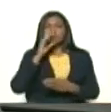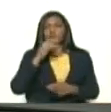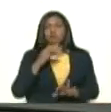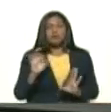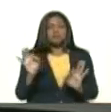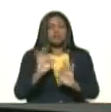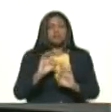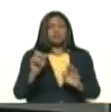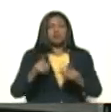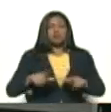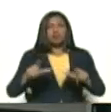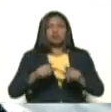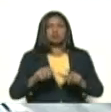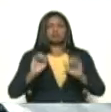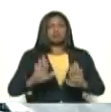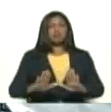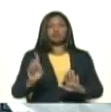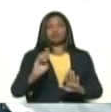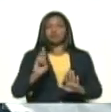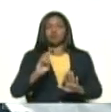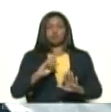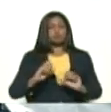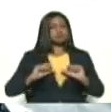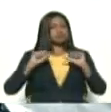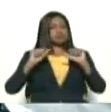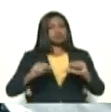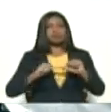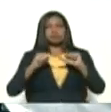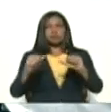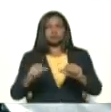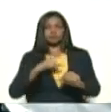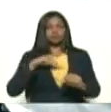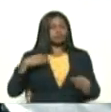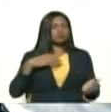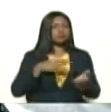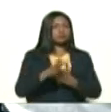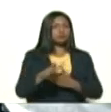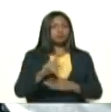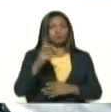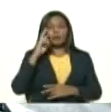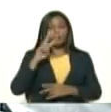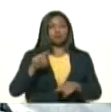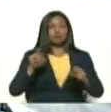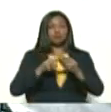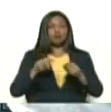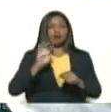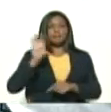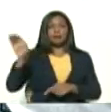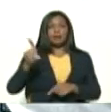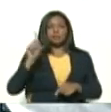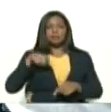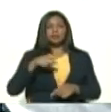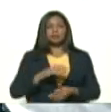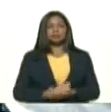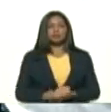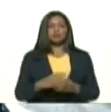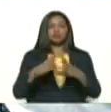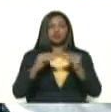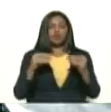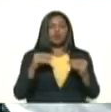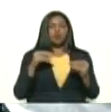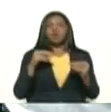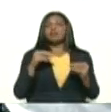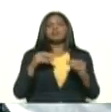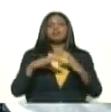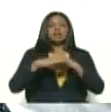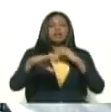ningún área se ha parado, todo lo contrario. Hemos garantizado, usted lo ha visto el país, todo el transporte de